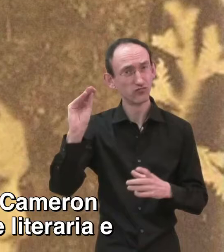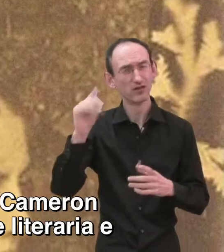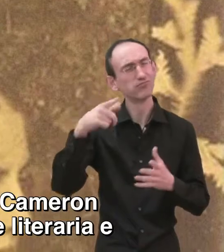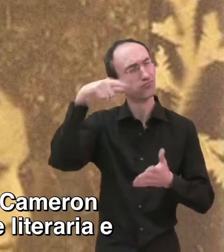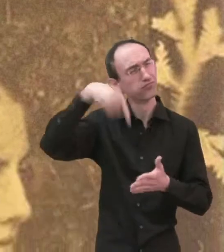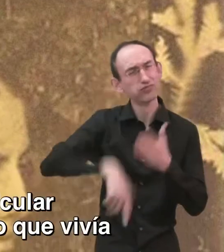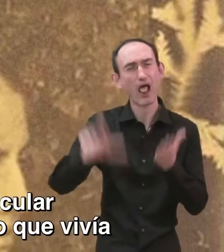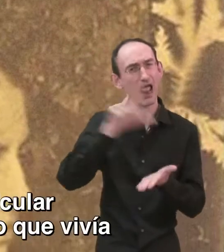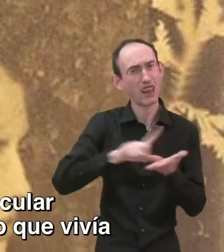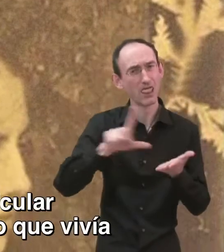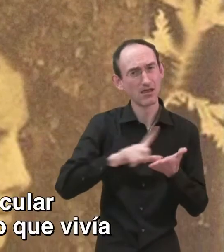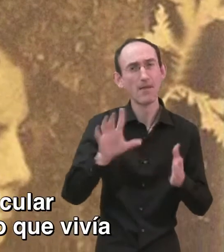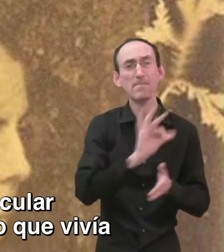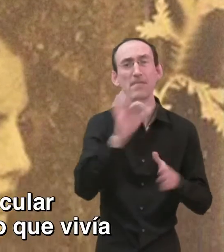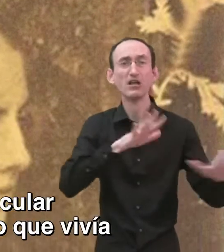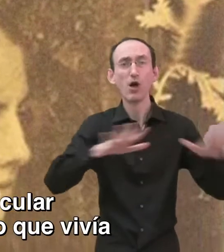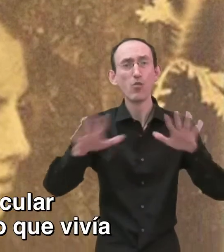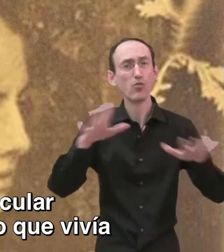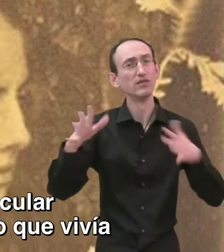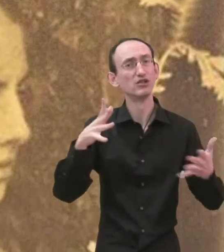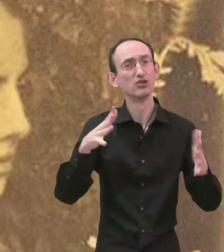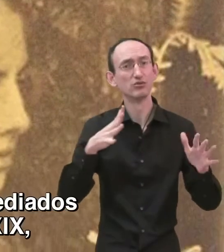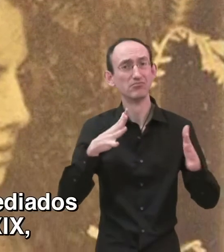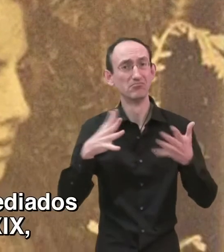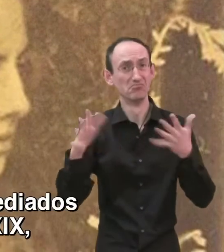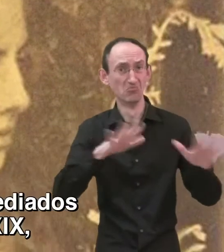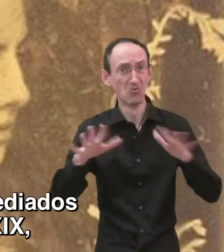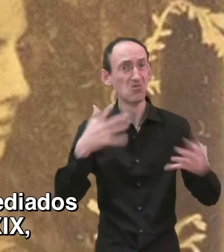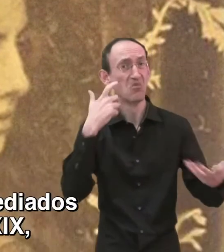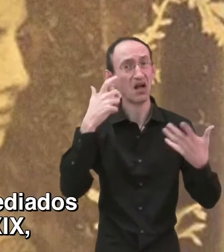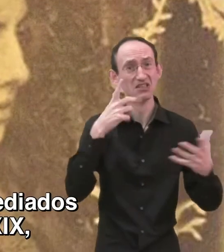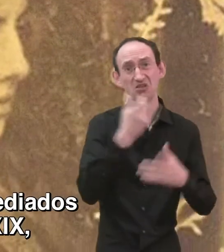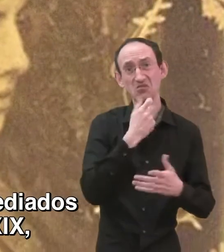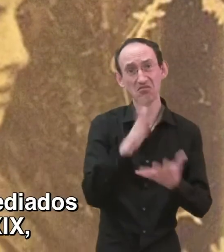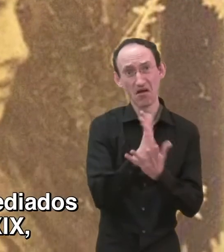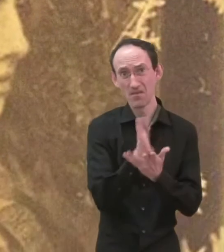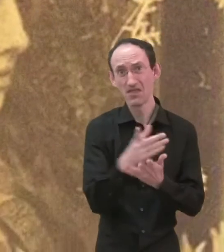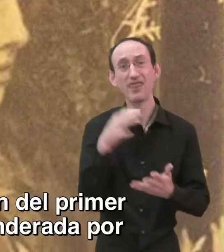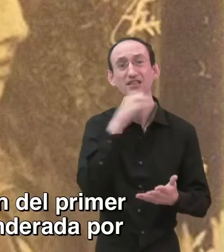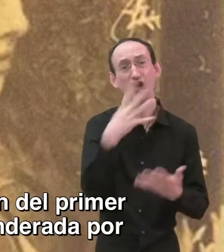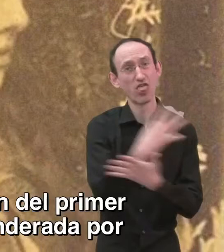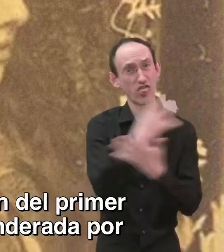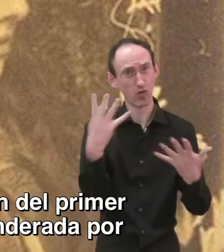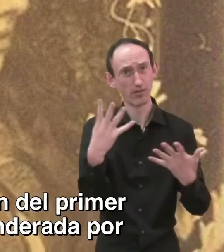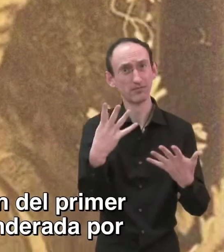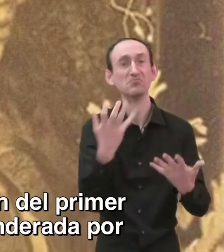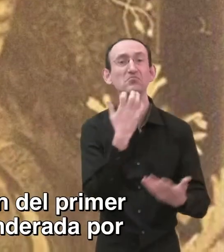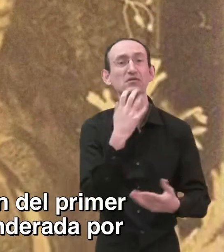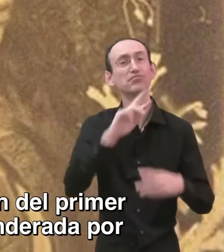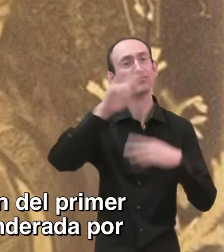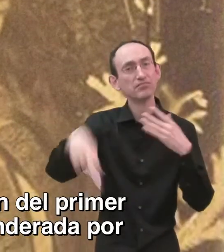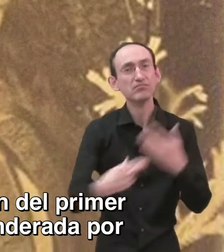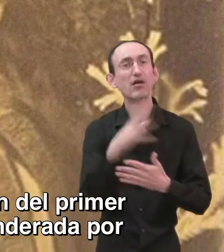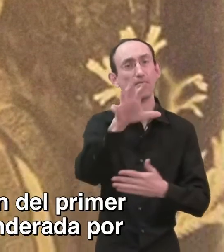profundamente literaria e hija del particular momento artístico que vivía Inglaterra a mediados del siglo XIX, con la recuperación del